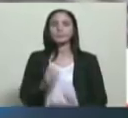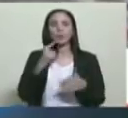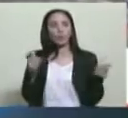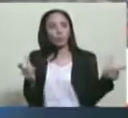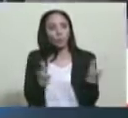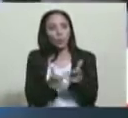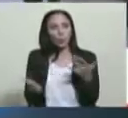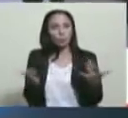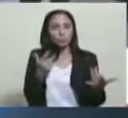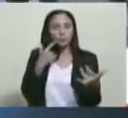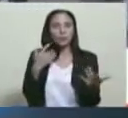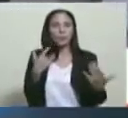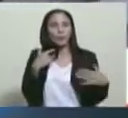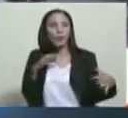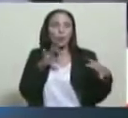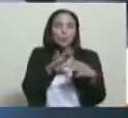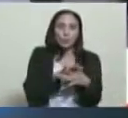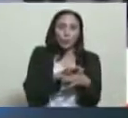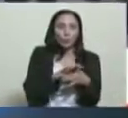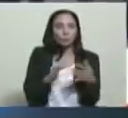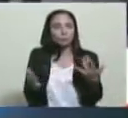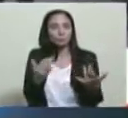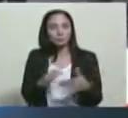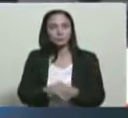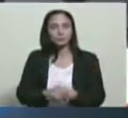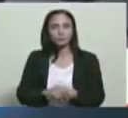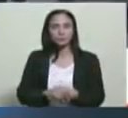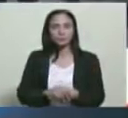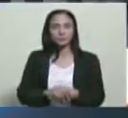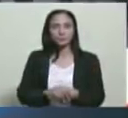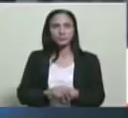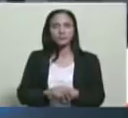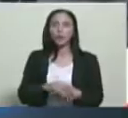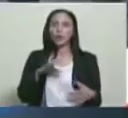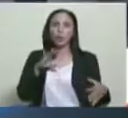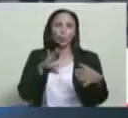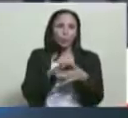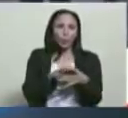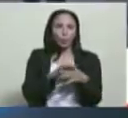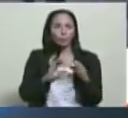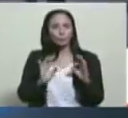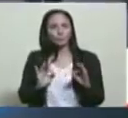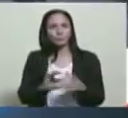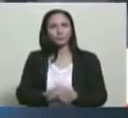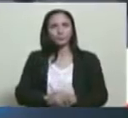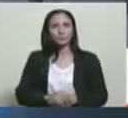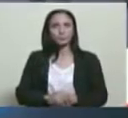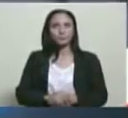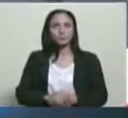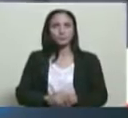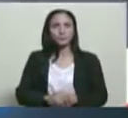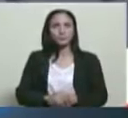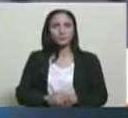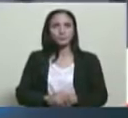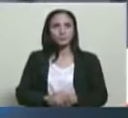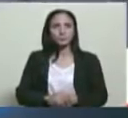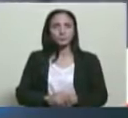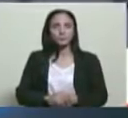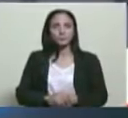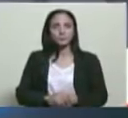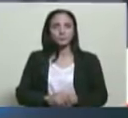ir consolidando la unión y la cohesión. Unión y cohesión de la Fuerza Armada Nacional Bolivariana, junto al pueblo